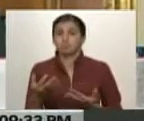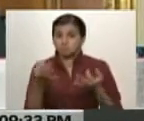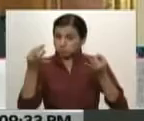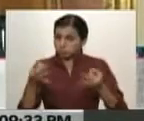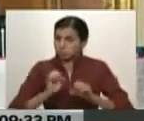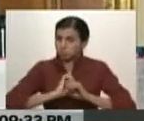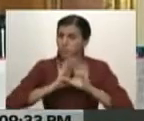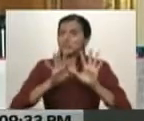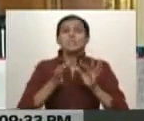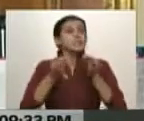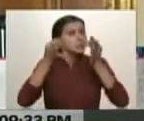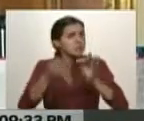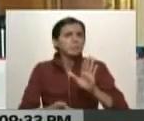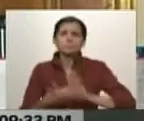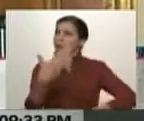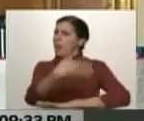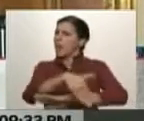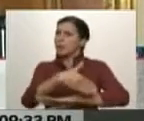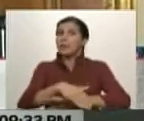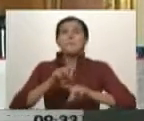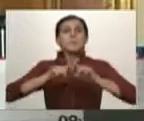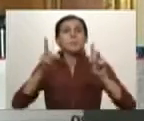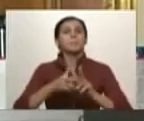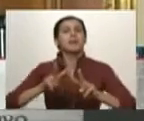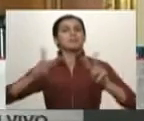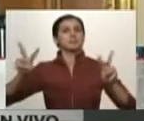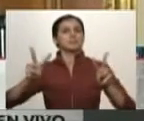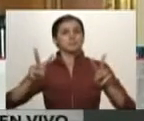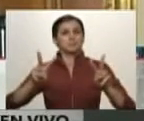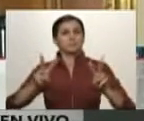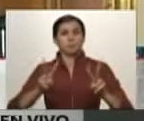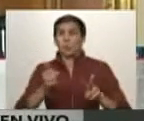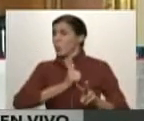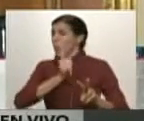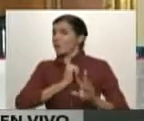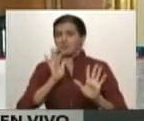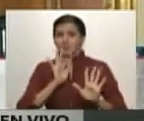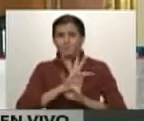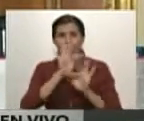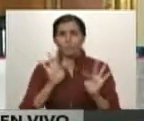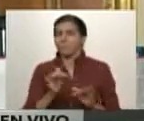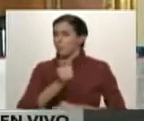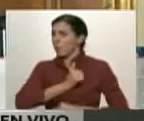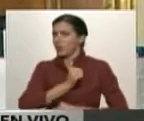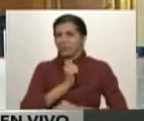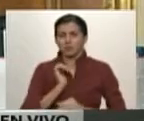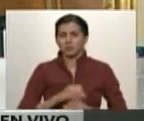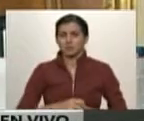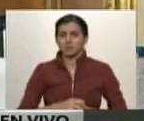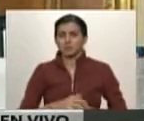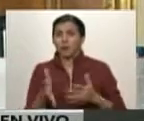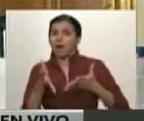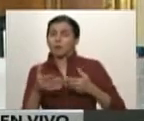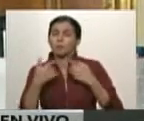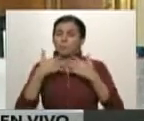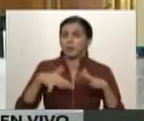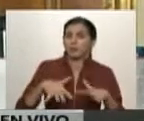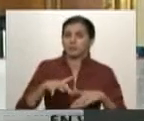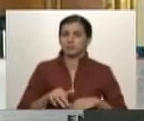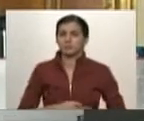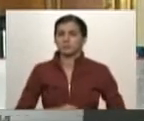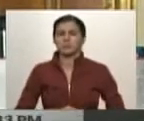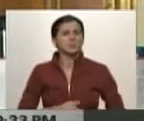y siempre estaremos en las calles en paz en cualquier escenario siempre estaremos con el pueblo